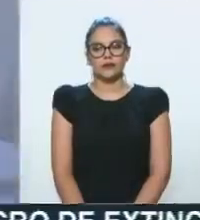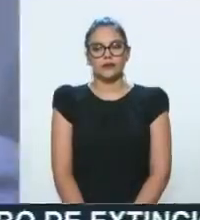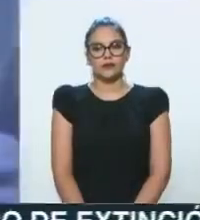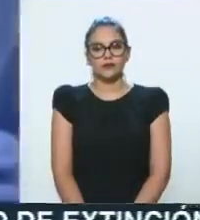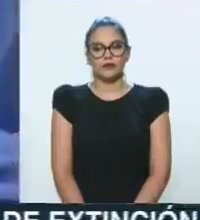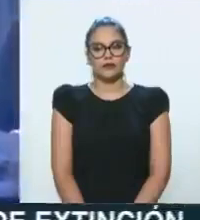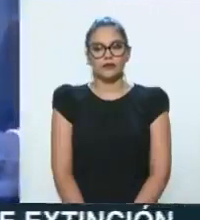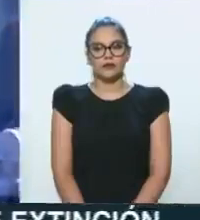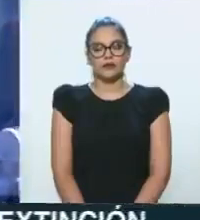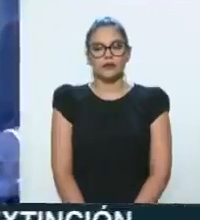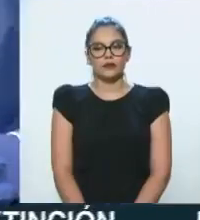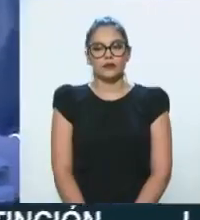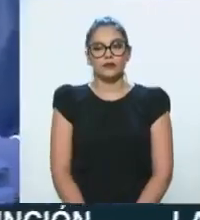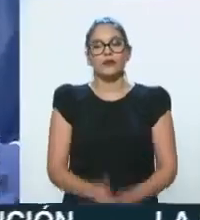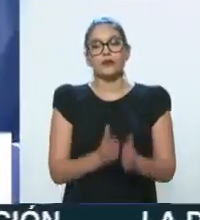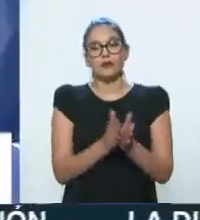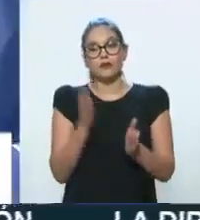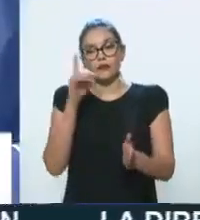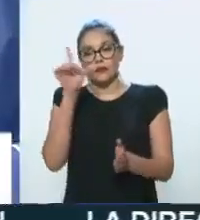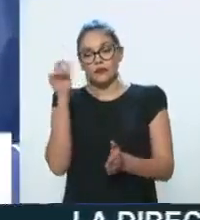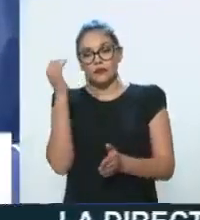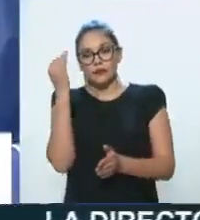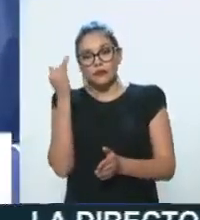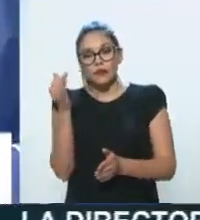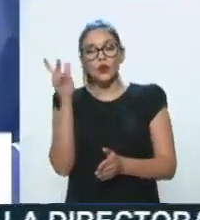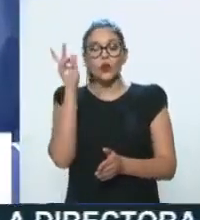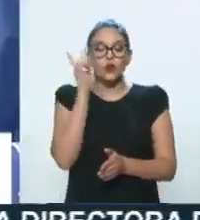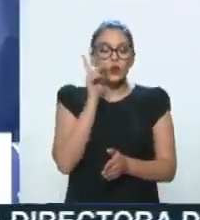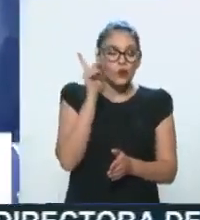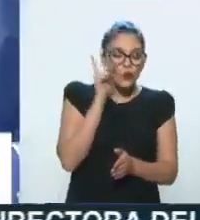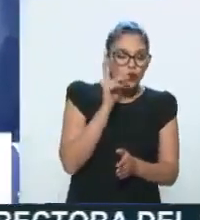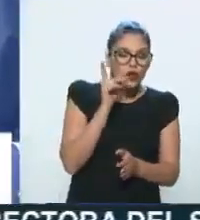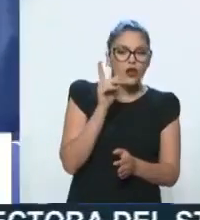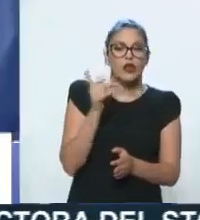Pero ya después de un rato de estar tomando pruebas,